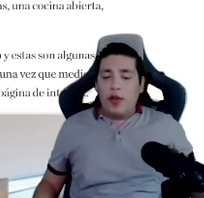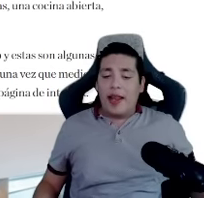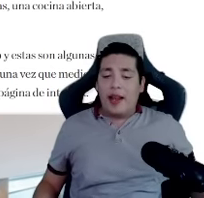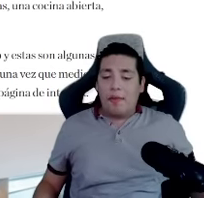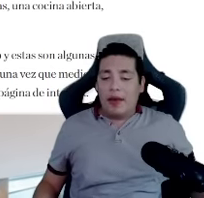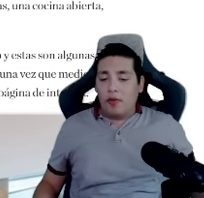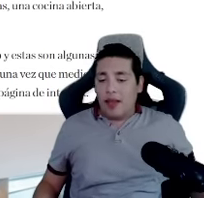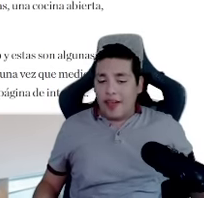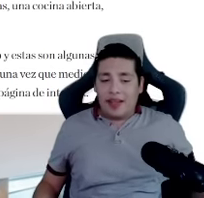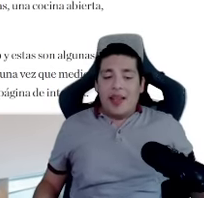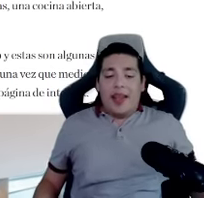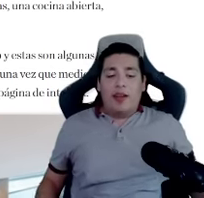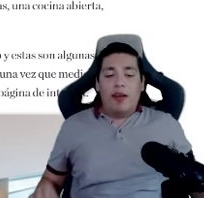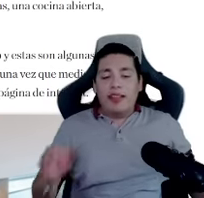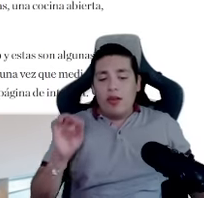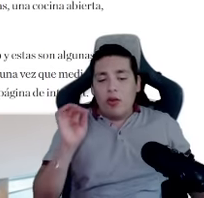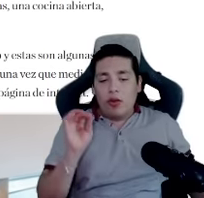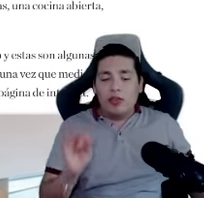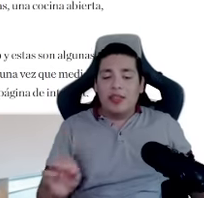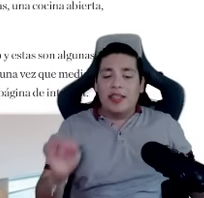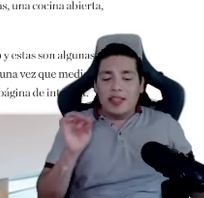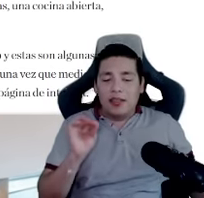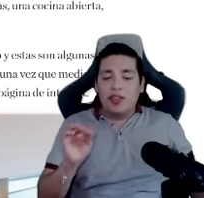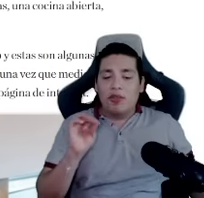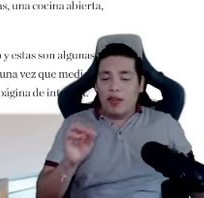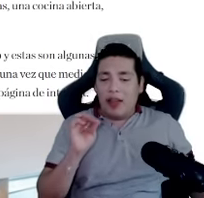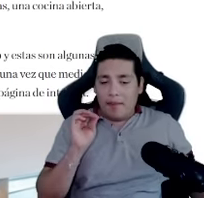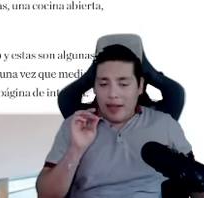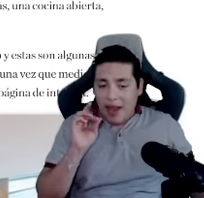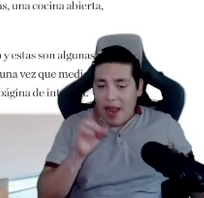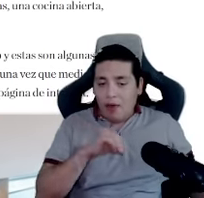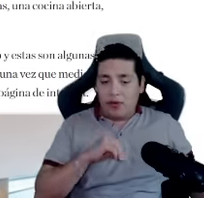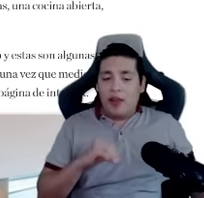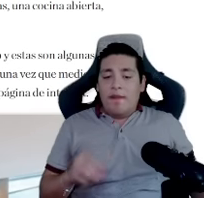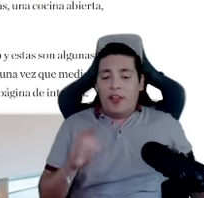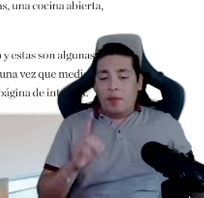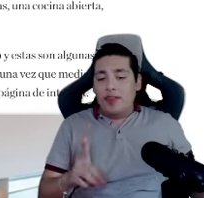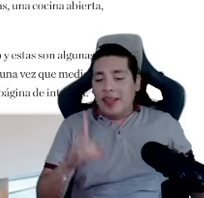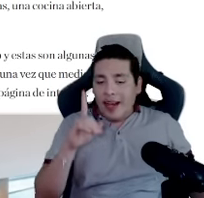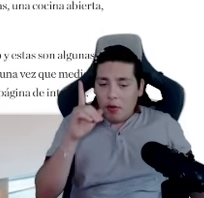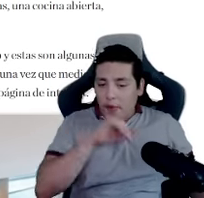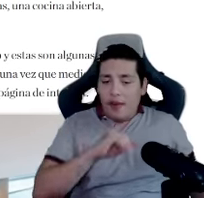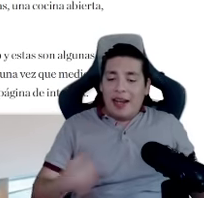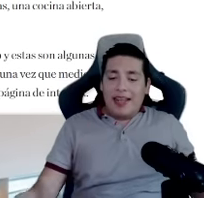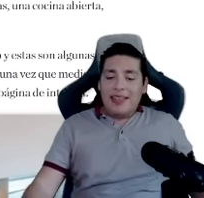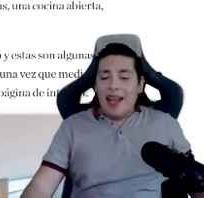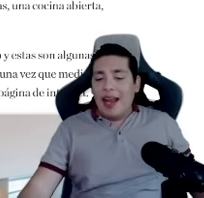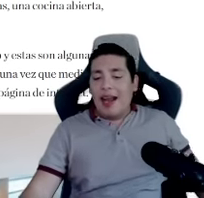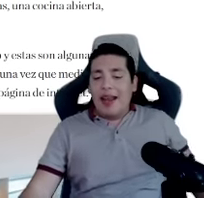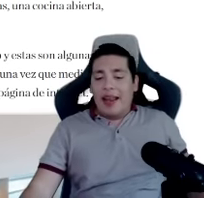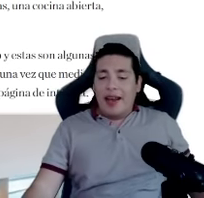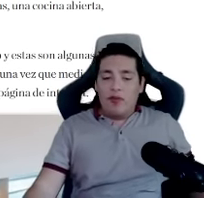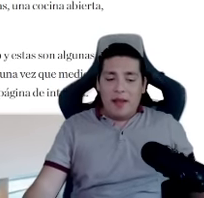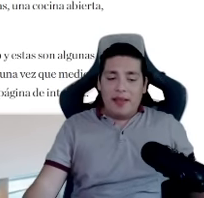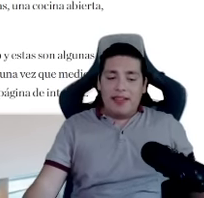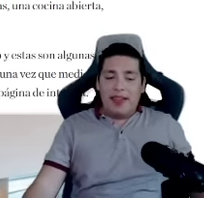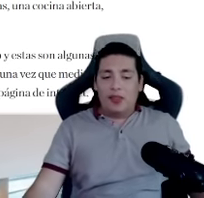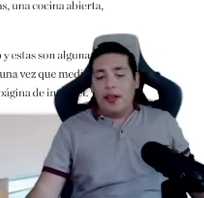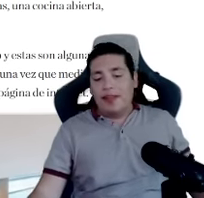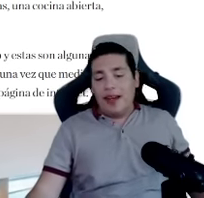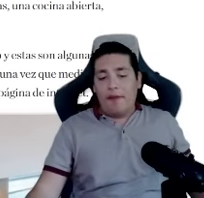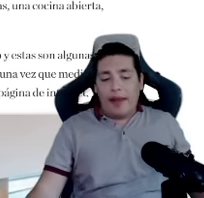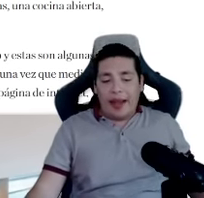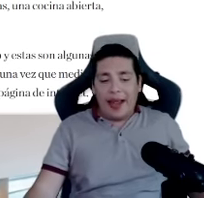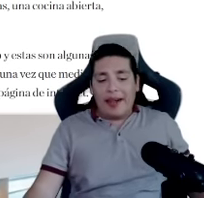departamento en almagro Madrid el cual tiene un costo de 650 mil euros después de que la web Le señalara en una